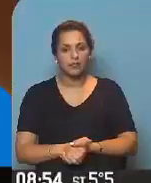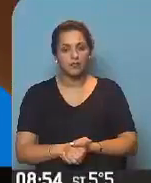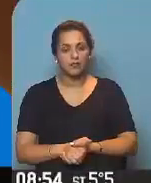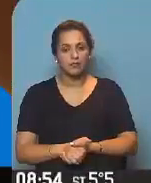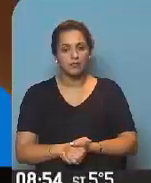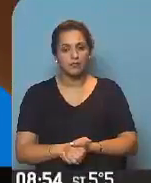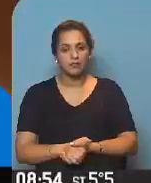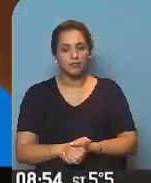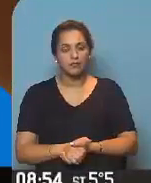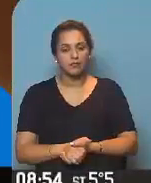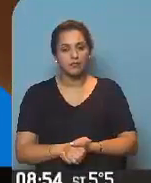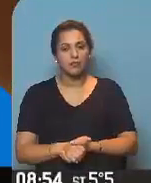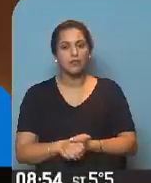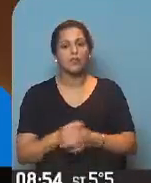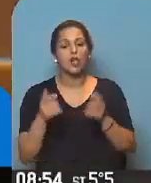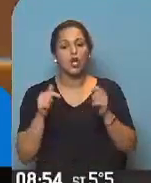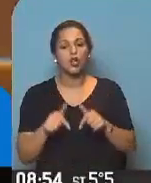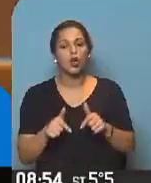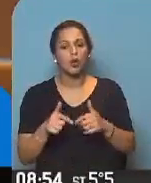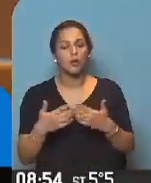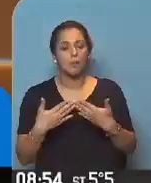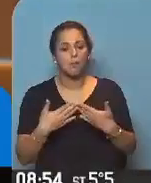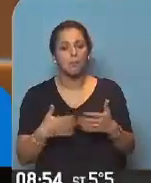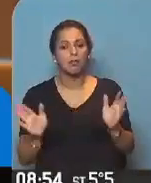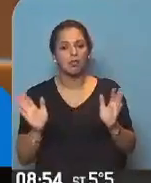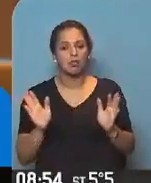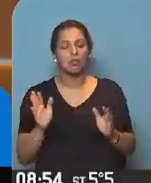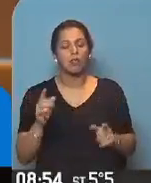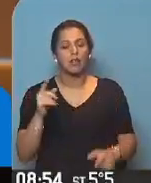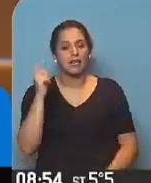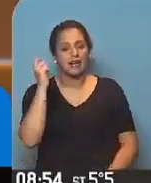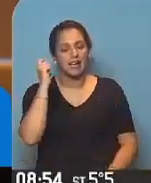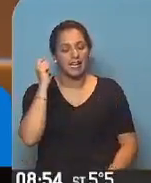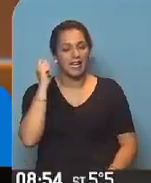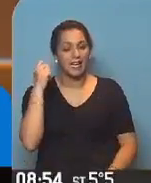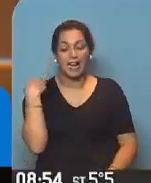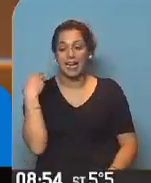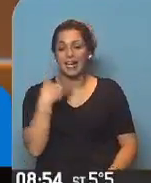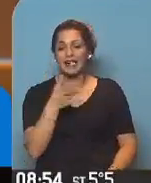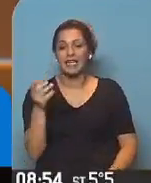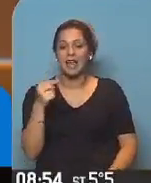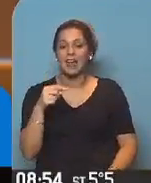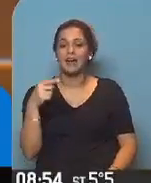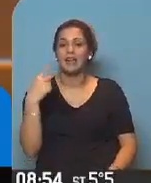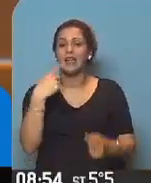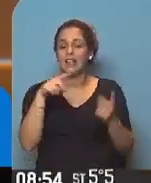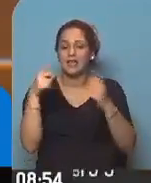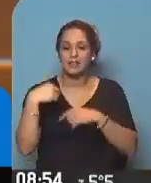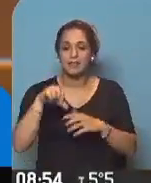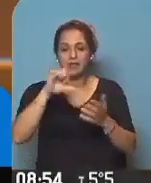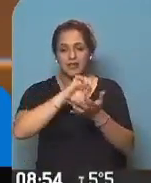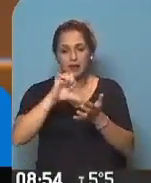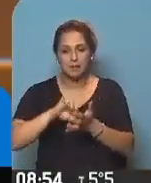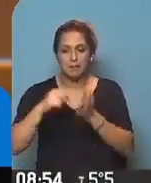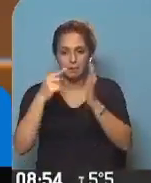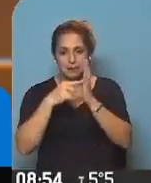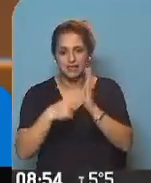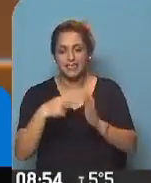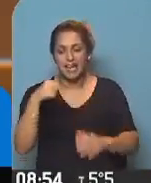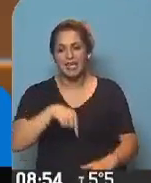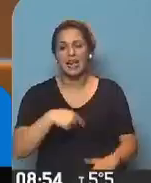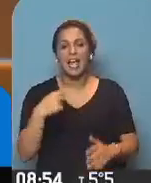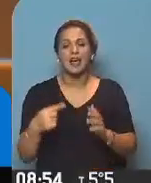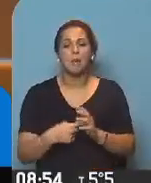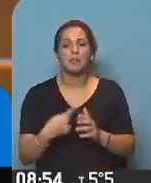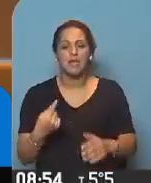y hoy dirigir una apertura general porque abren distintos puntos del país con distintas presentaciones acá en capital